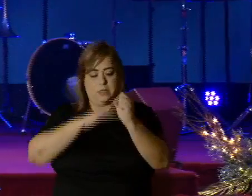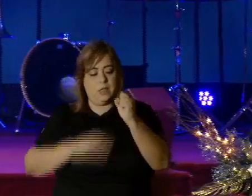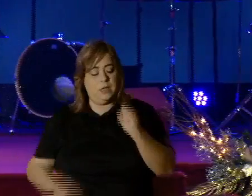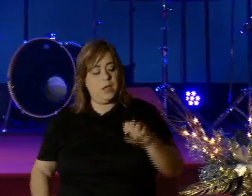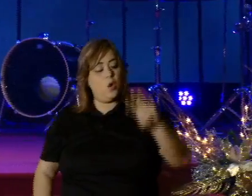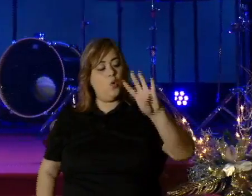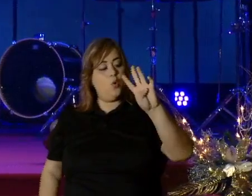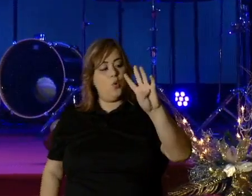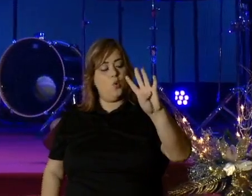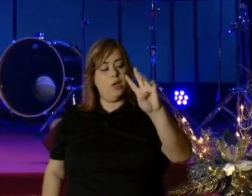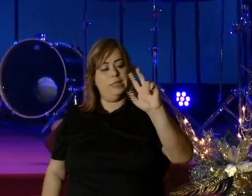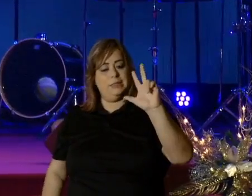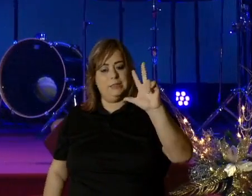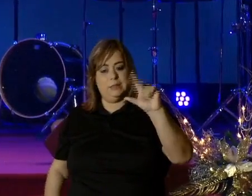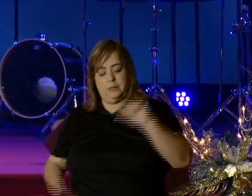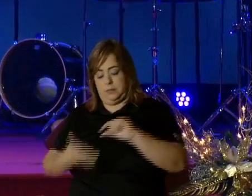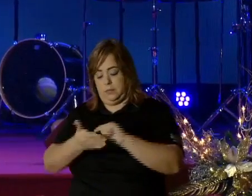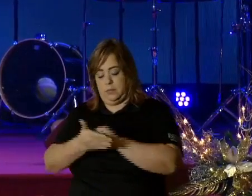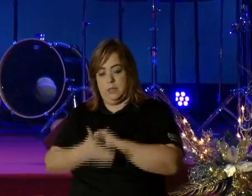Verso 1.